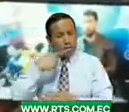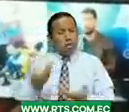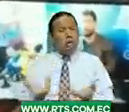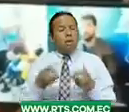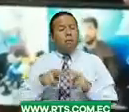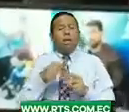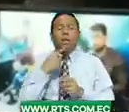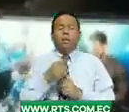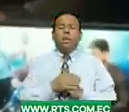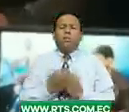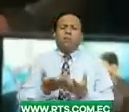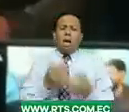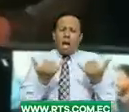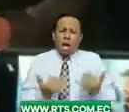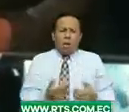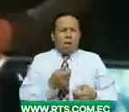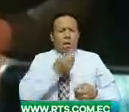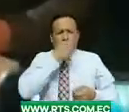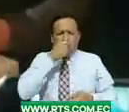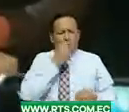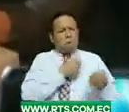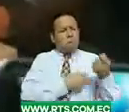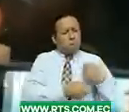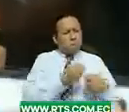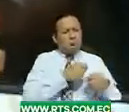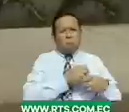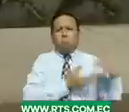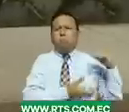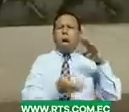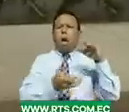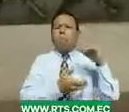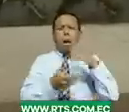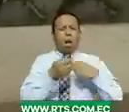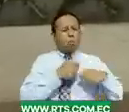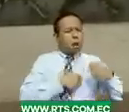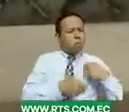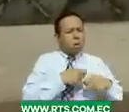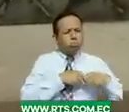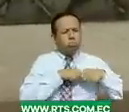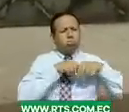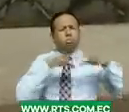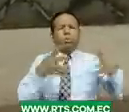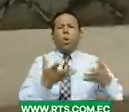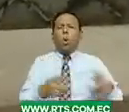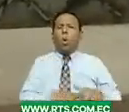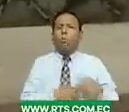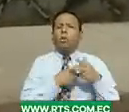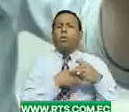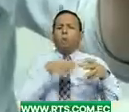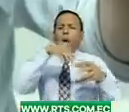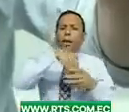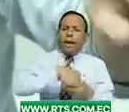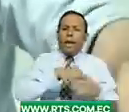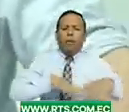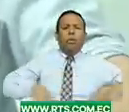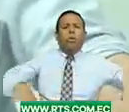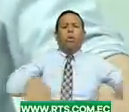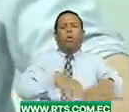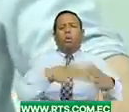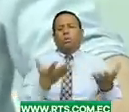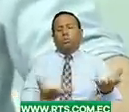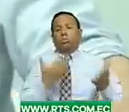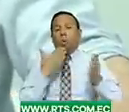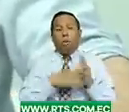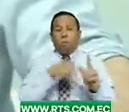los alrededores de los centros educativos. Delincuente que saca un arma tiene que saber cuál es la consecuencia en el Ecuador. Mientras que Otto